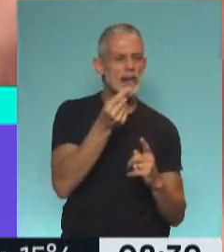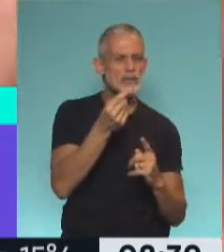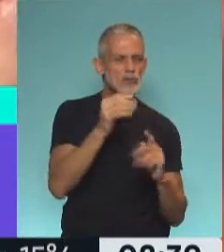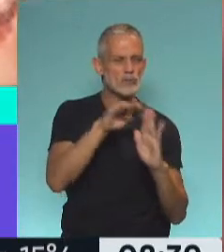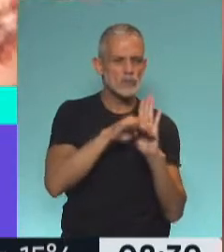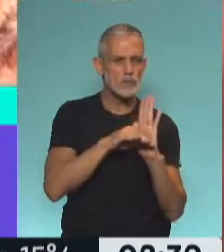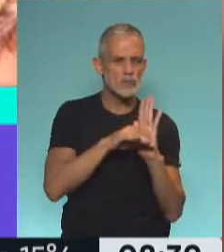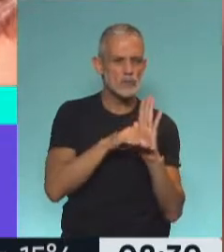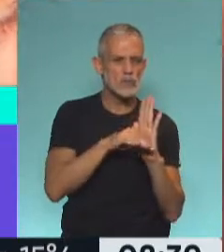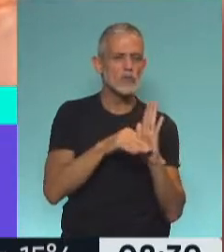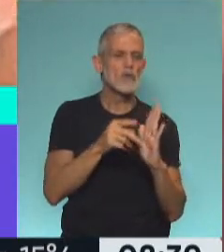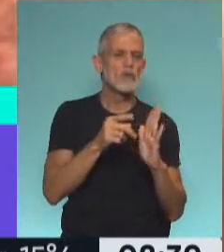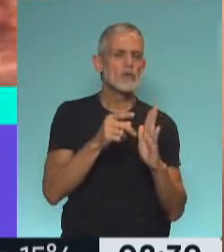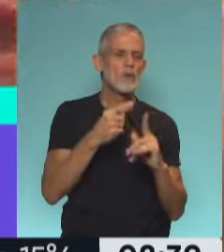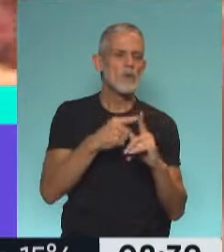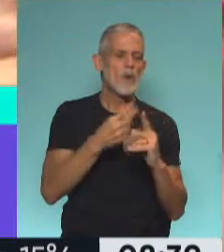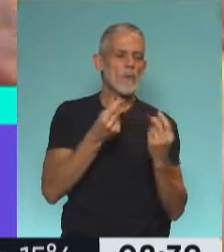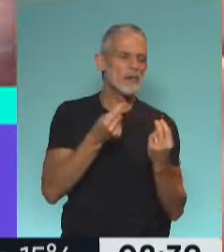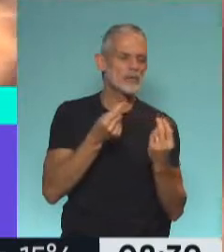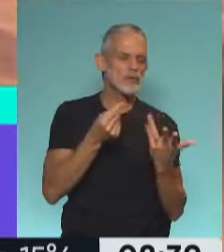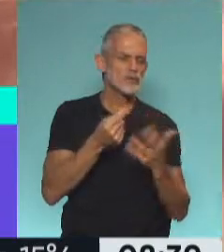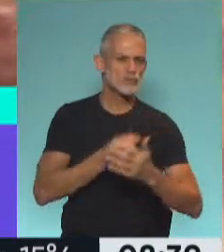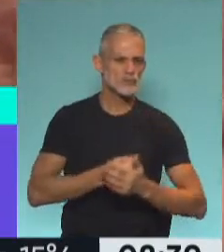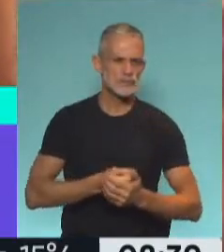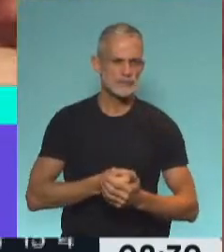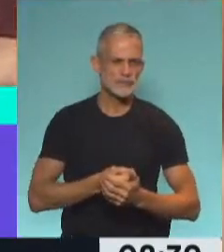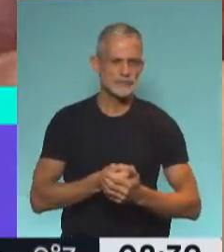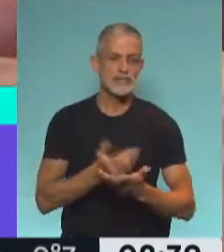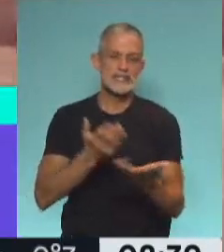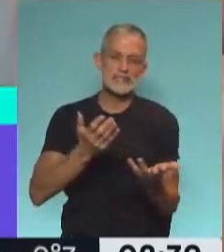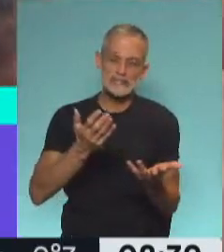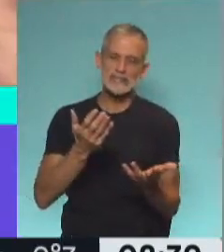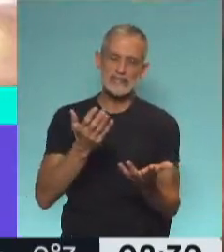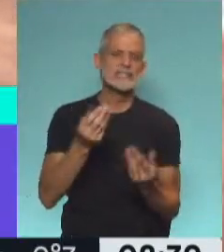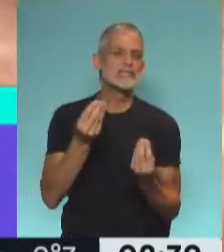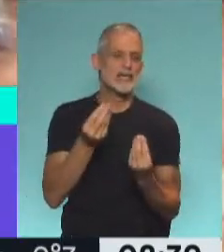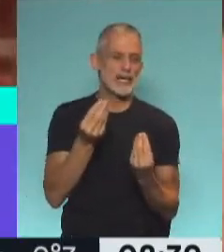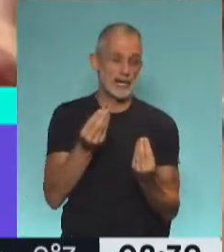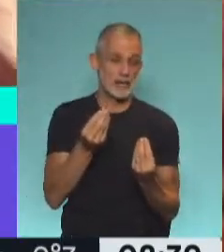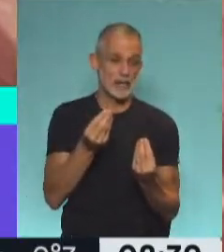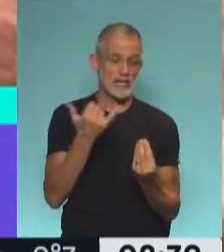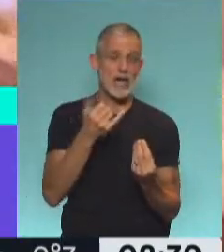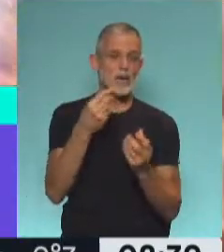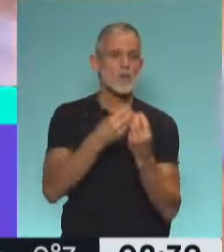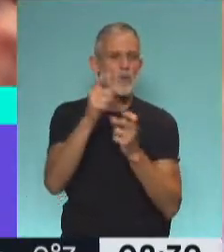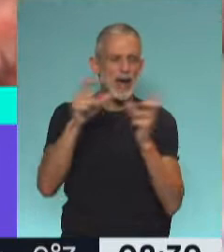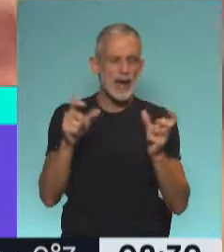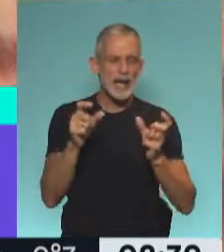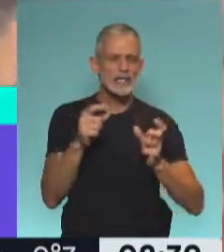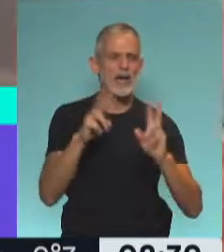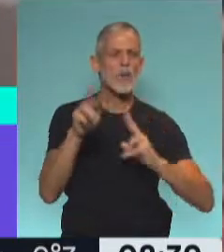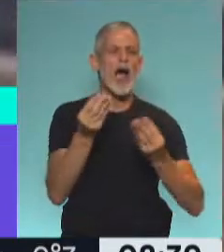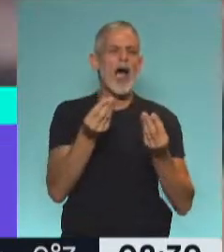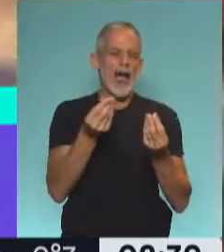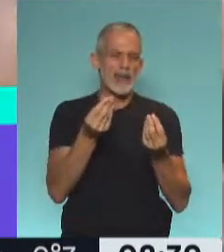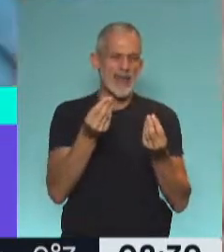¿Cómo? ¿Se perjudicaron las carnicerías con esos cortes? Y generalmente lo que pasa es que hay muchos clientes que, por ejemplo, buscan la calidad de la